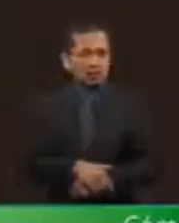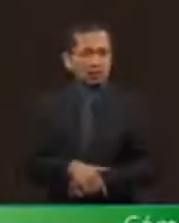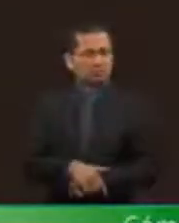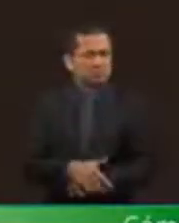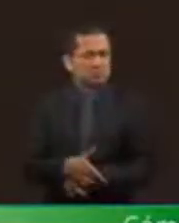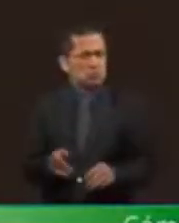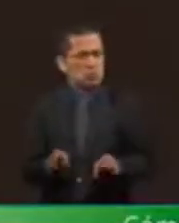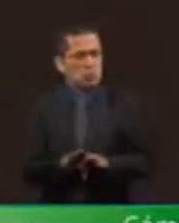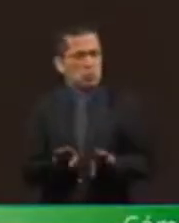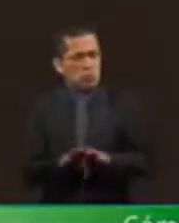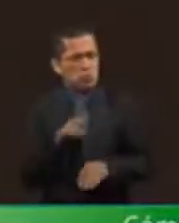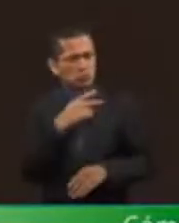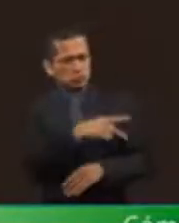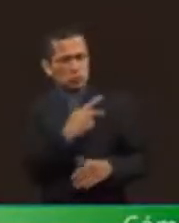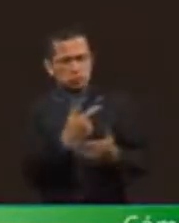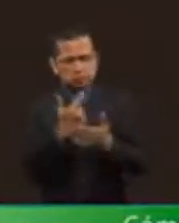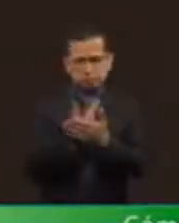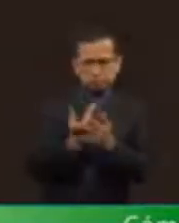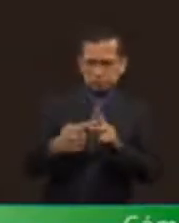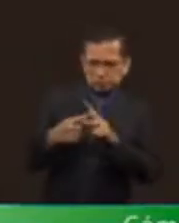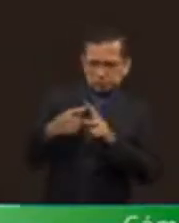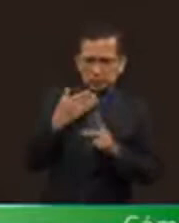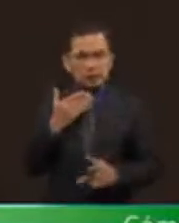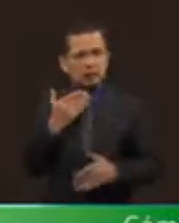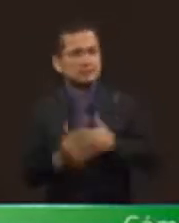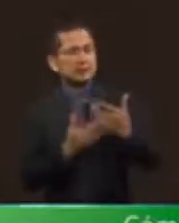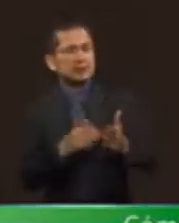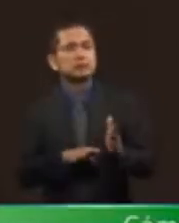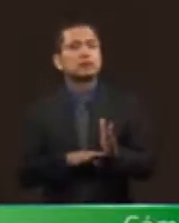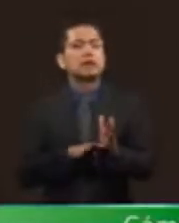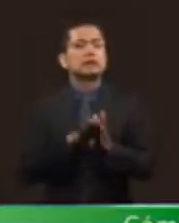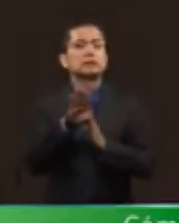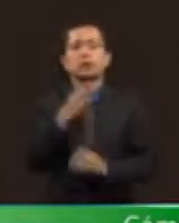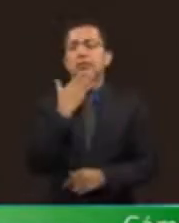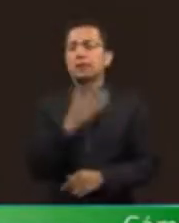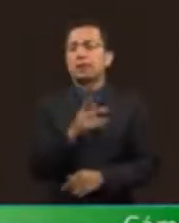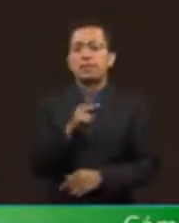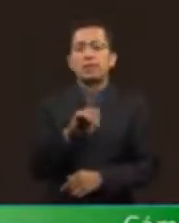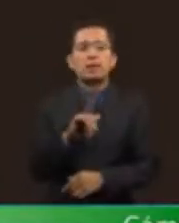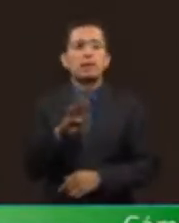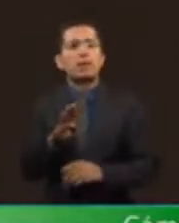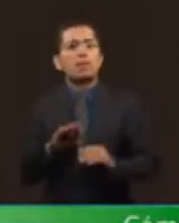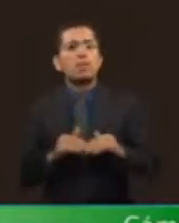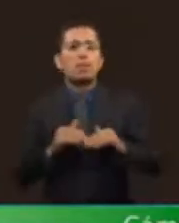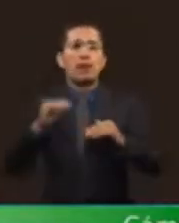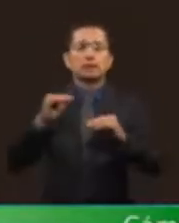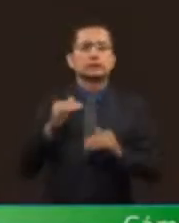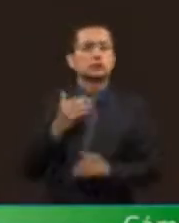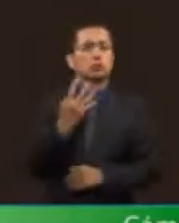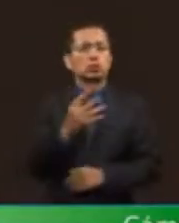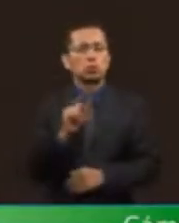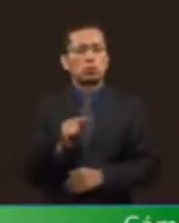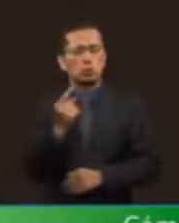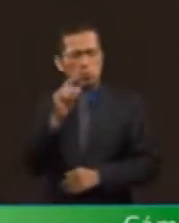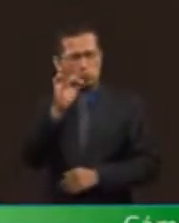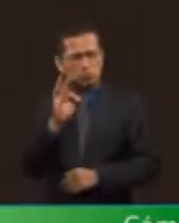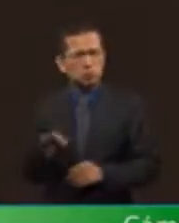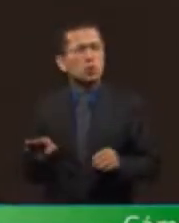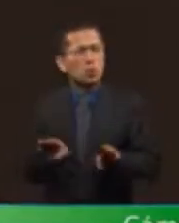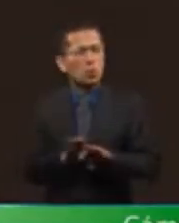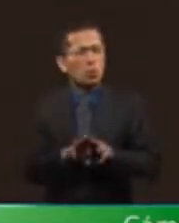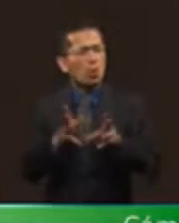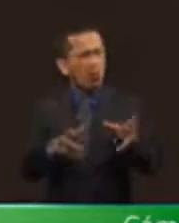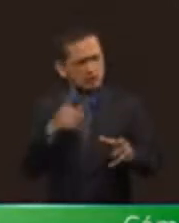quieren sostener sus cuentas alegres como un crecimiento del PIB del 4.1% para